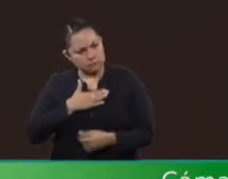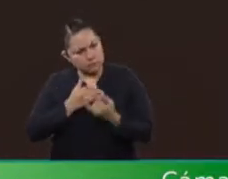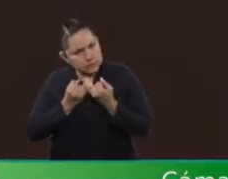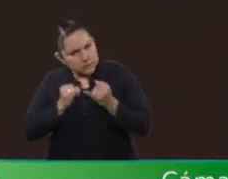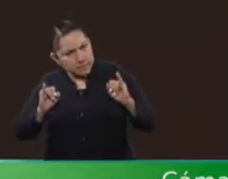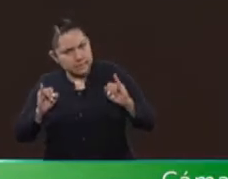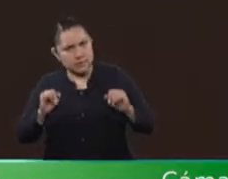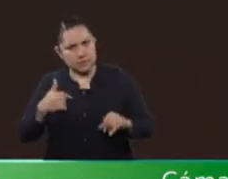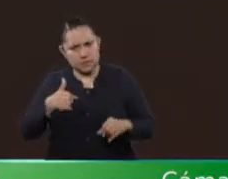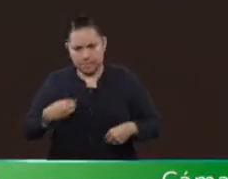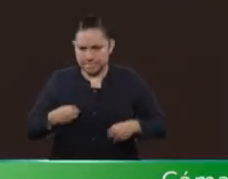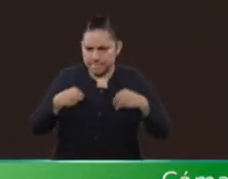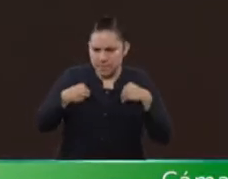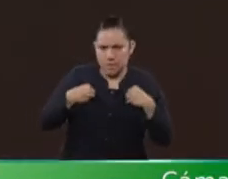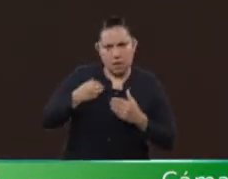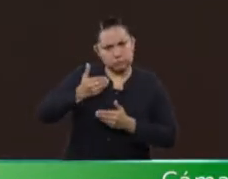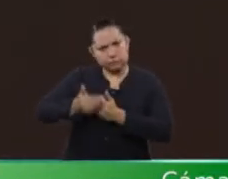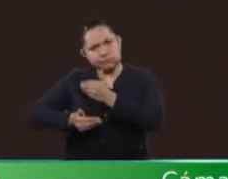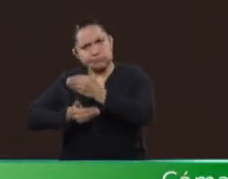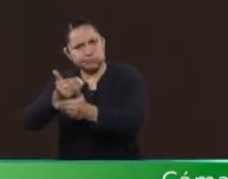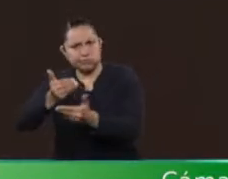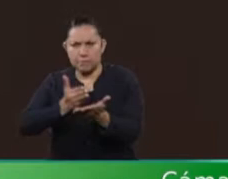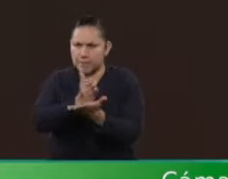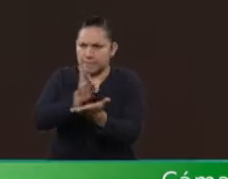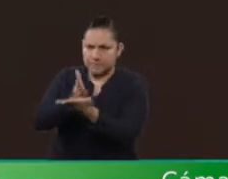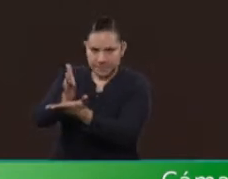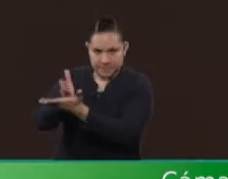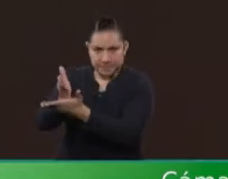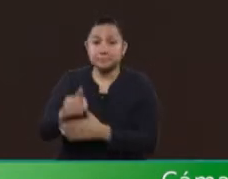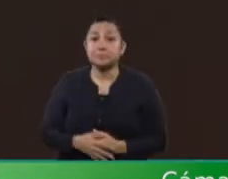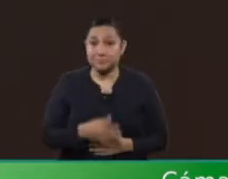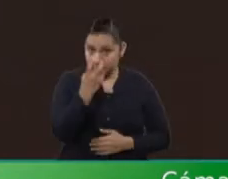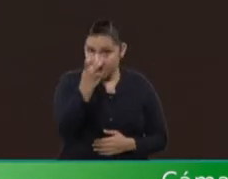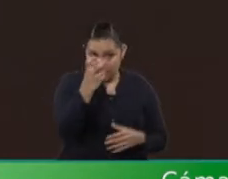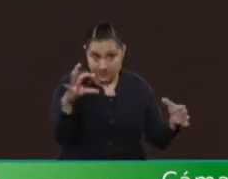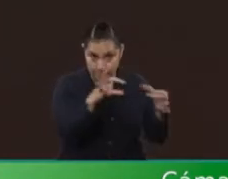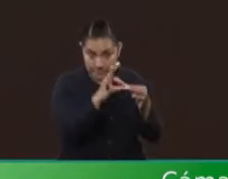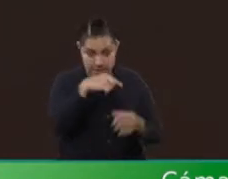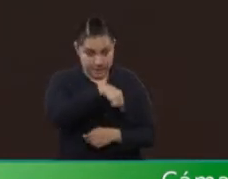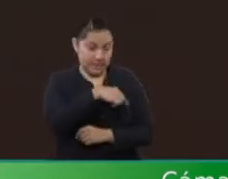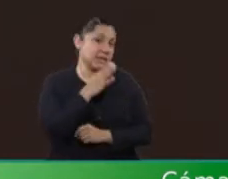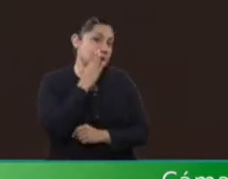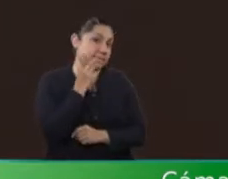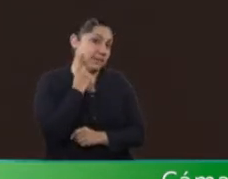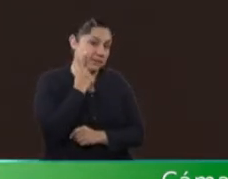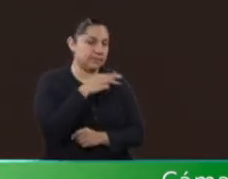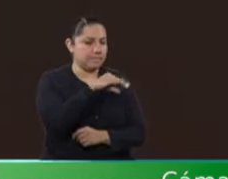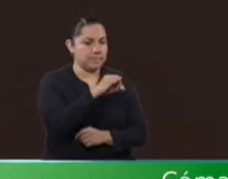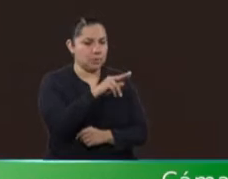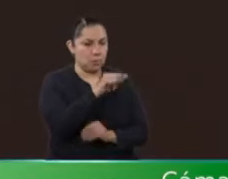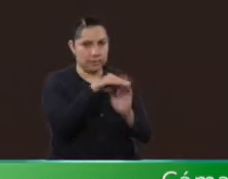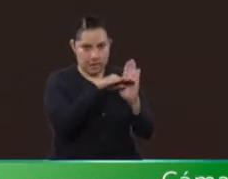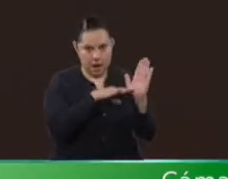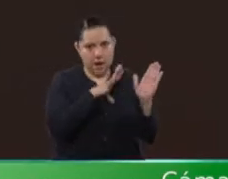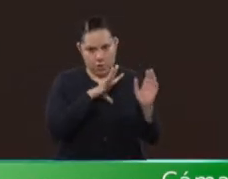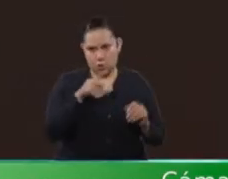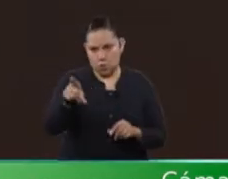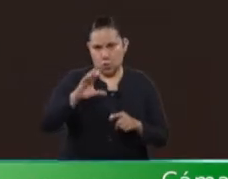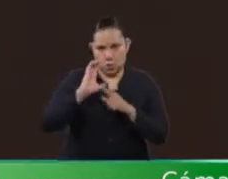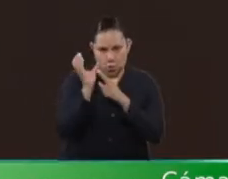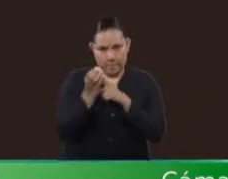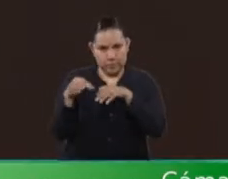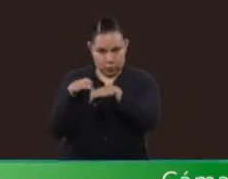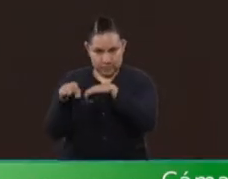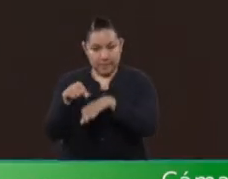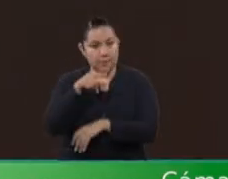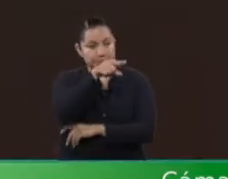una minuta que está en esta Cámara de Diputadas y Diputados que trabajamos en la Comisión de Trabajo, ahí está el diputado Gómez